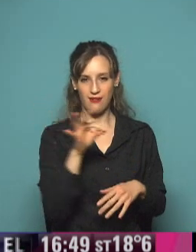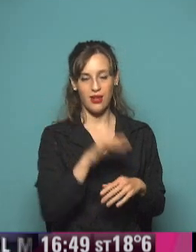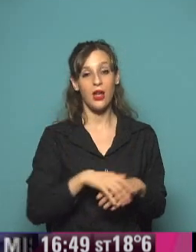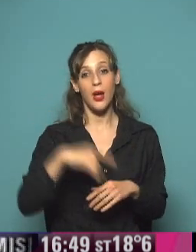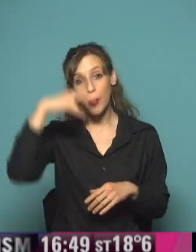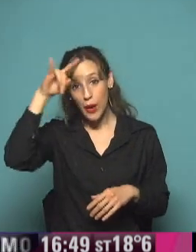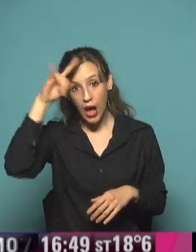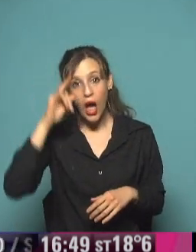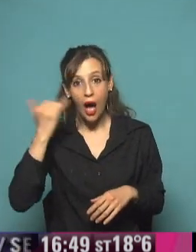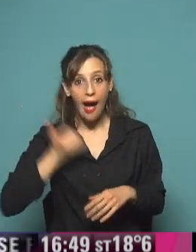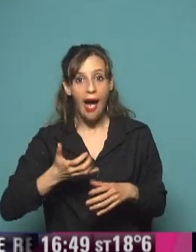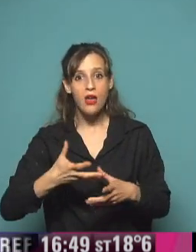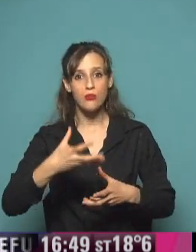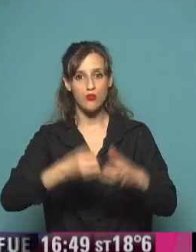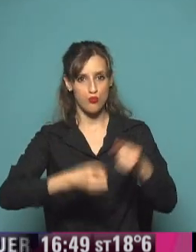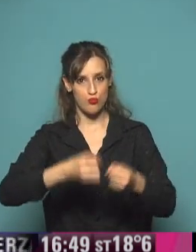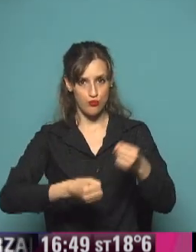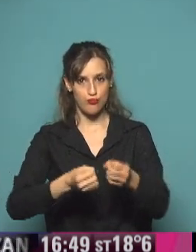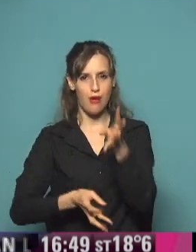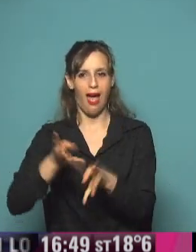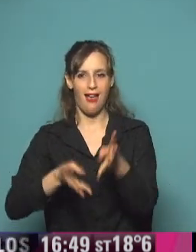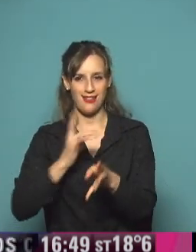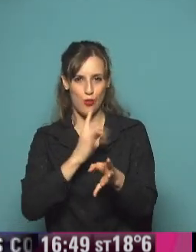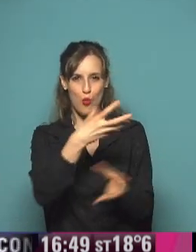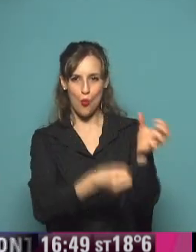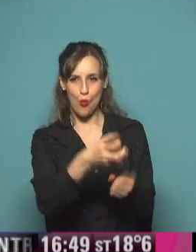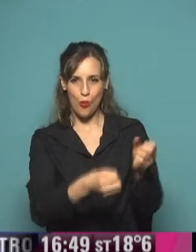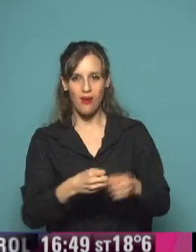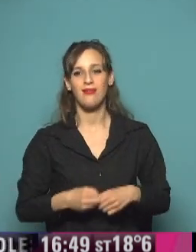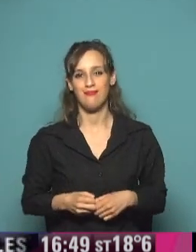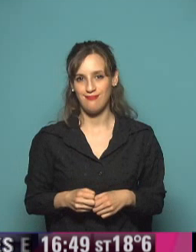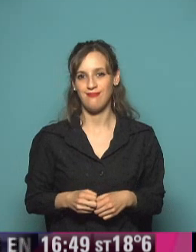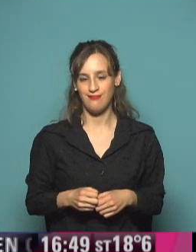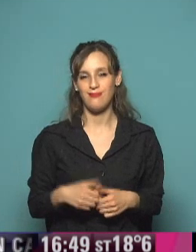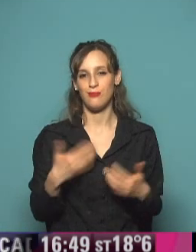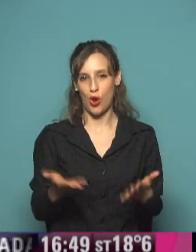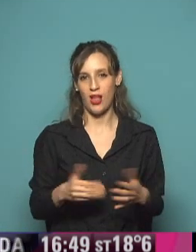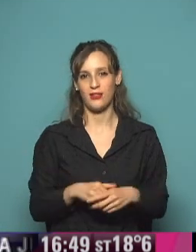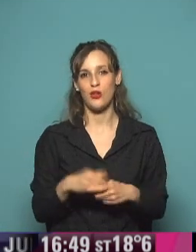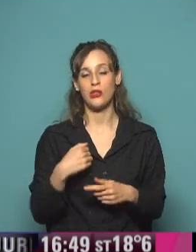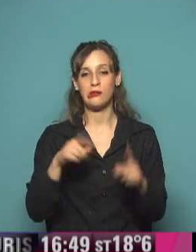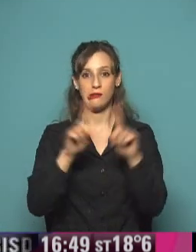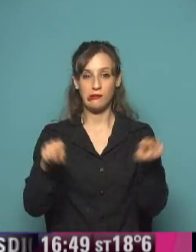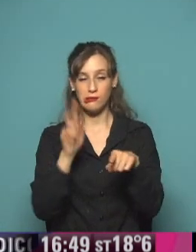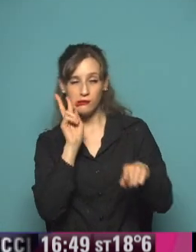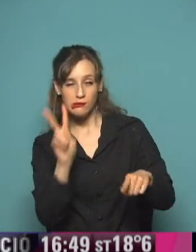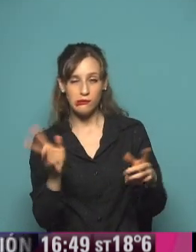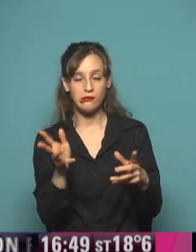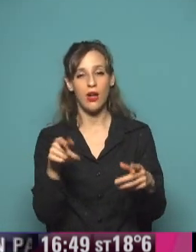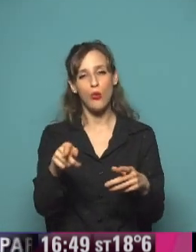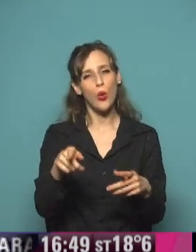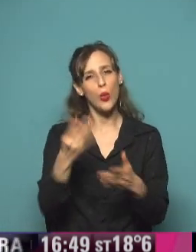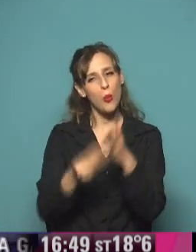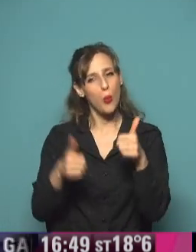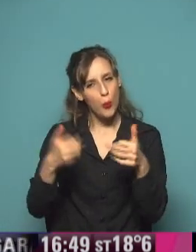vaca porque la están ordeñando. Claro, todo, la de arriba, mirá, es una vaca. ¡Wow! Increíble. Yo lo estoy viendo en una pantalla, por eso puedo pifiar, ¿eh? Sépanlo, chicos, que no es que sus dibujos no se